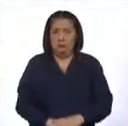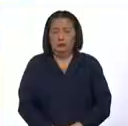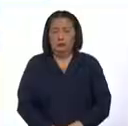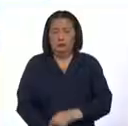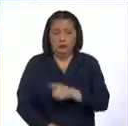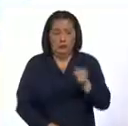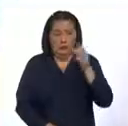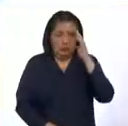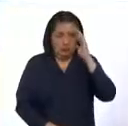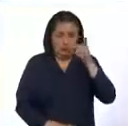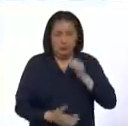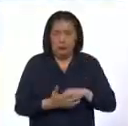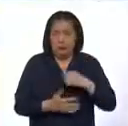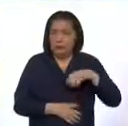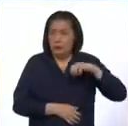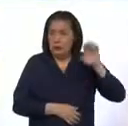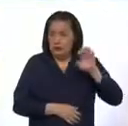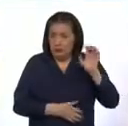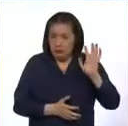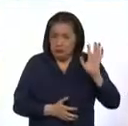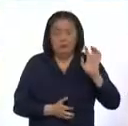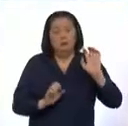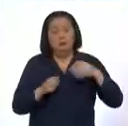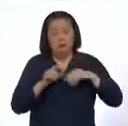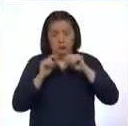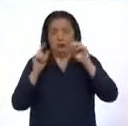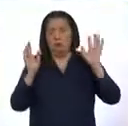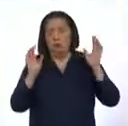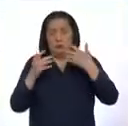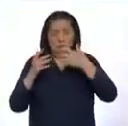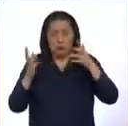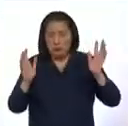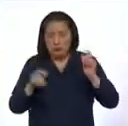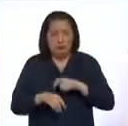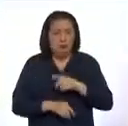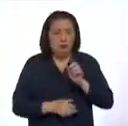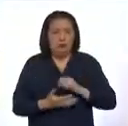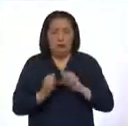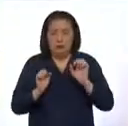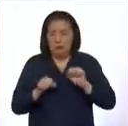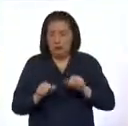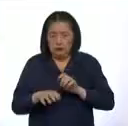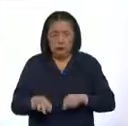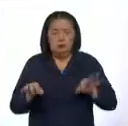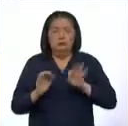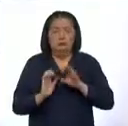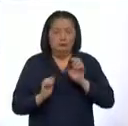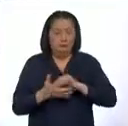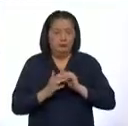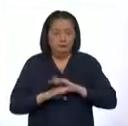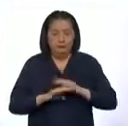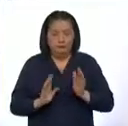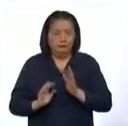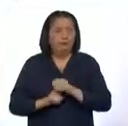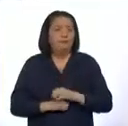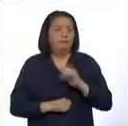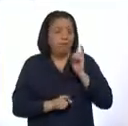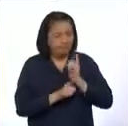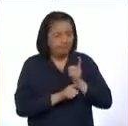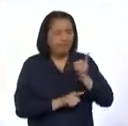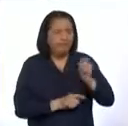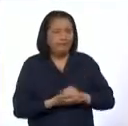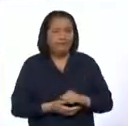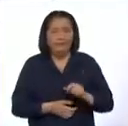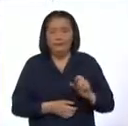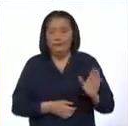411-5555. Ya saben, en realidad las emergencias nos pueden sorprender en cualquier momento y siempre es importante estar preparados. Así es,